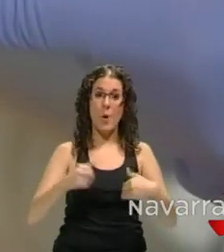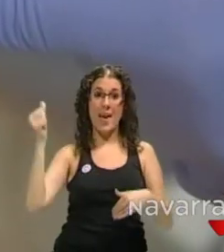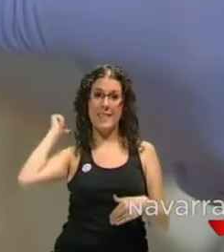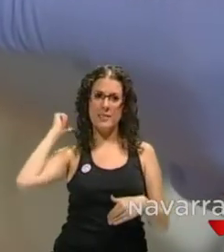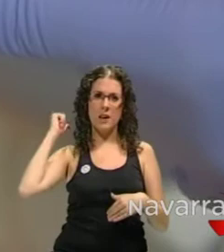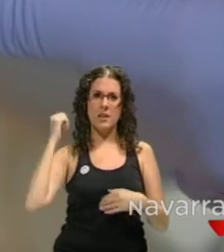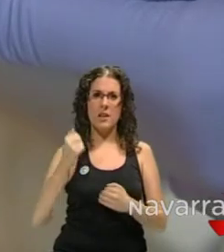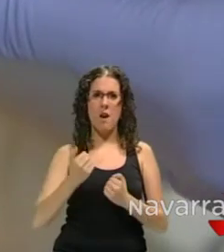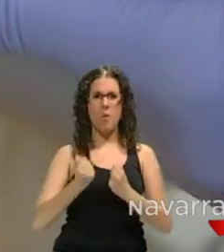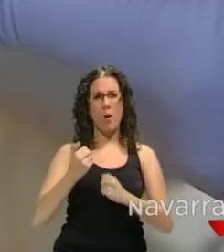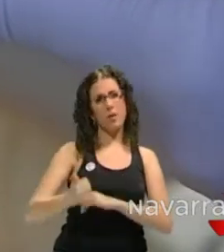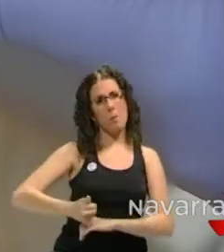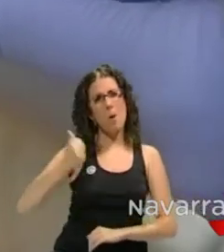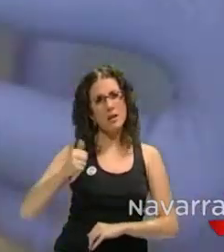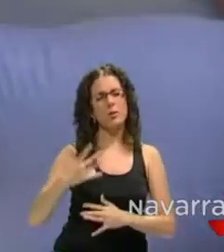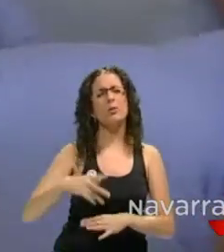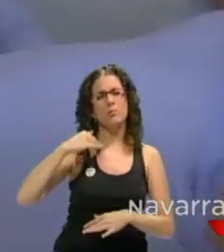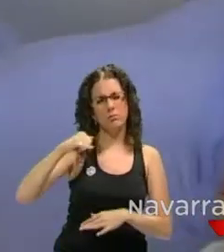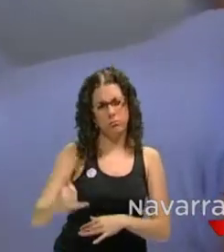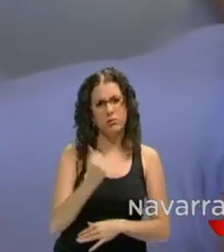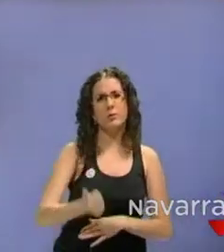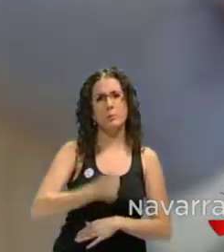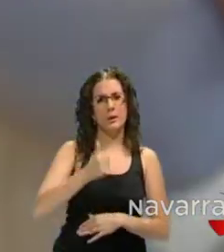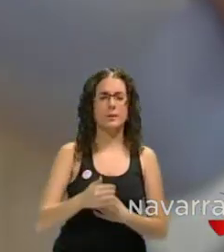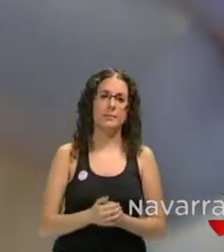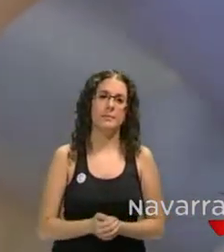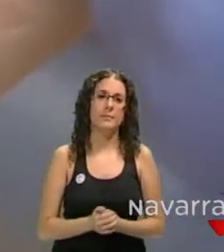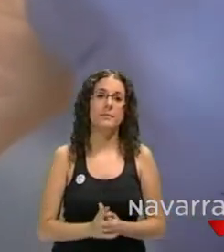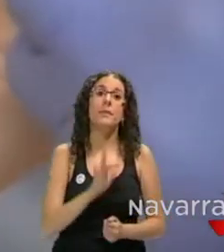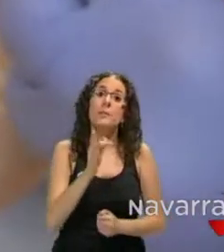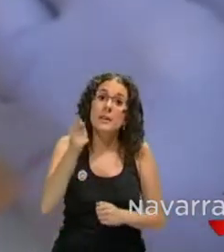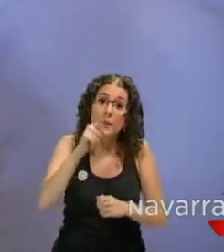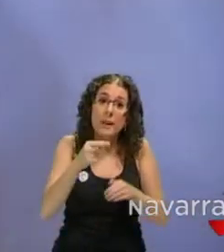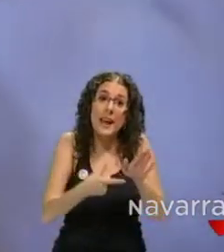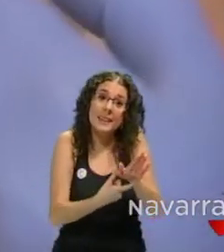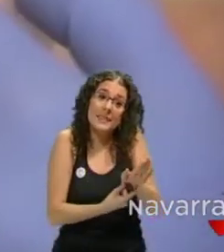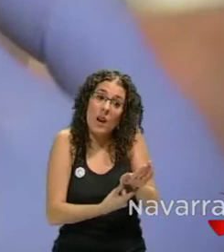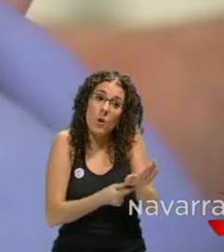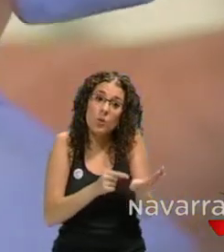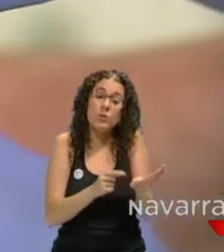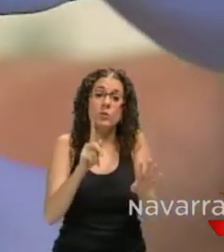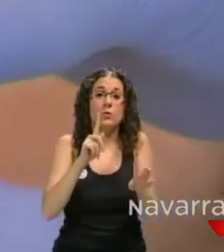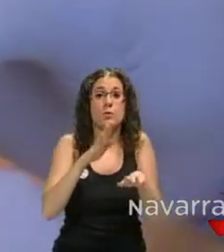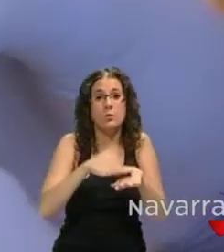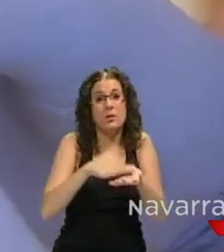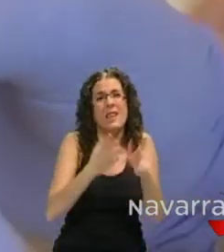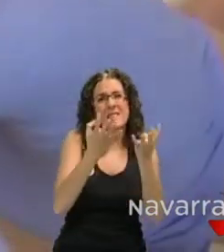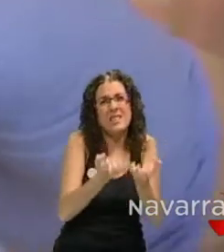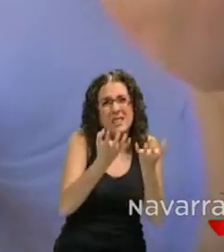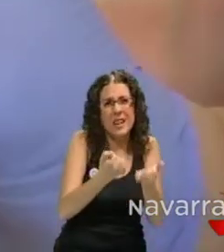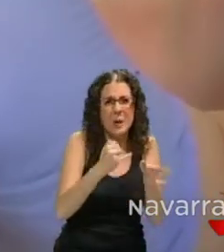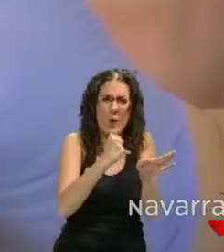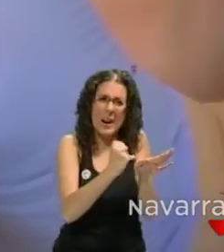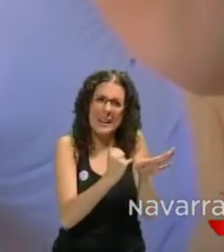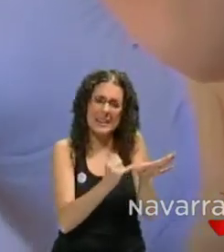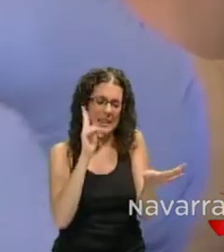abierto también tenemos problemas muchas veces con el calor de sequedad y salen grietas. Grietas, rozaduras, ampollas